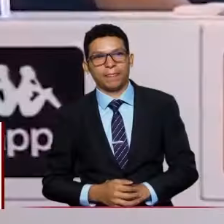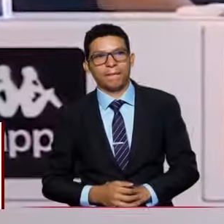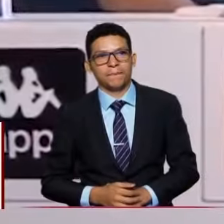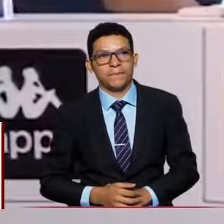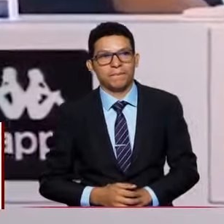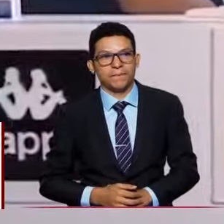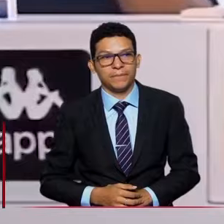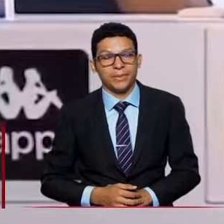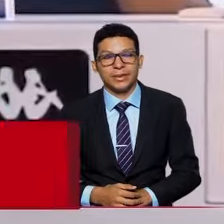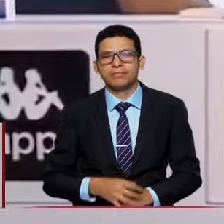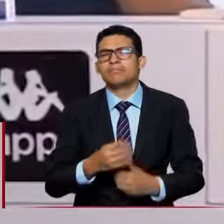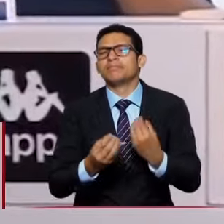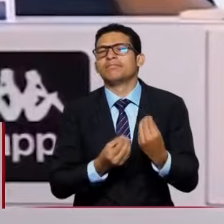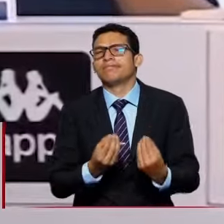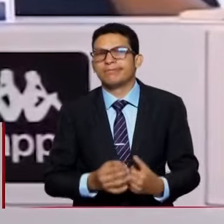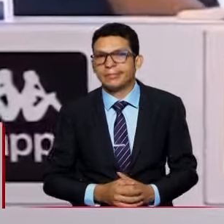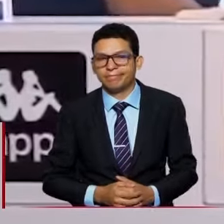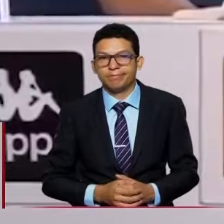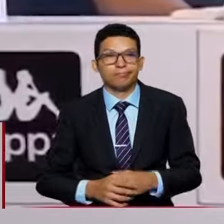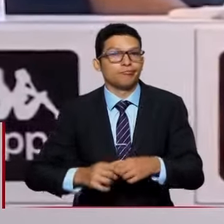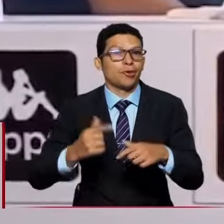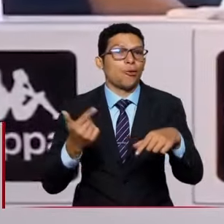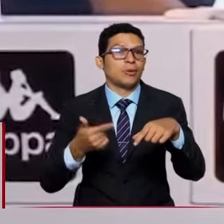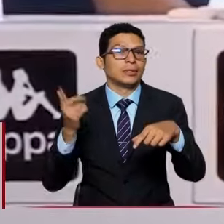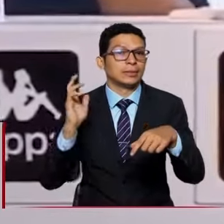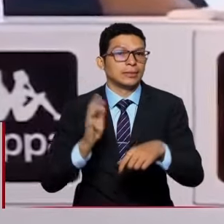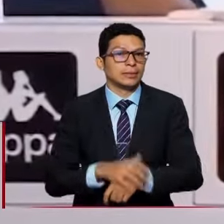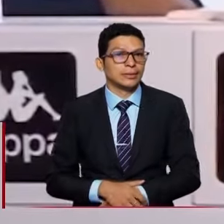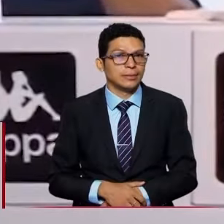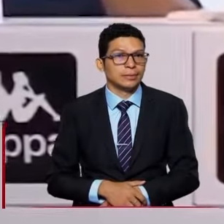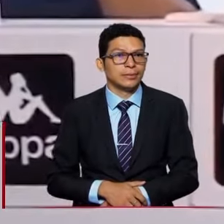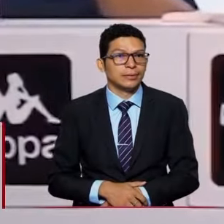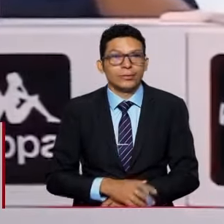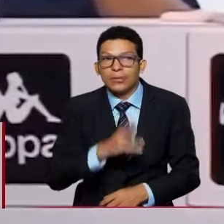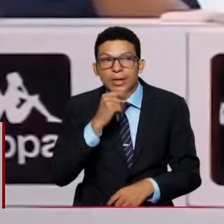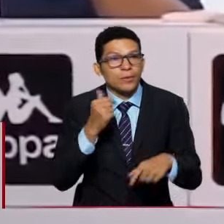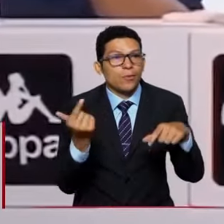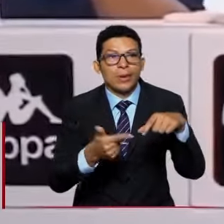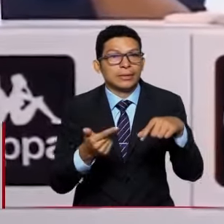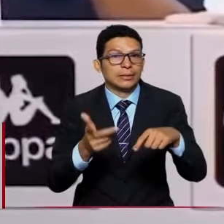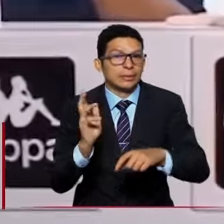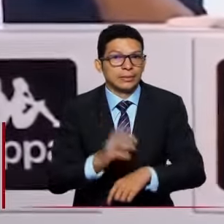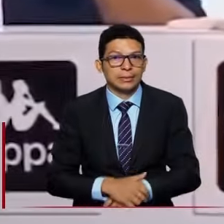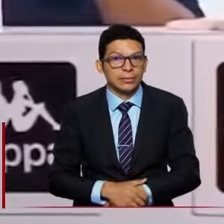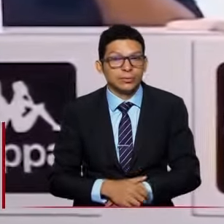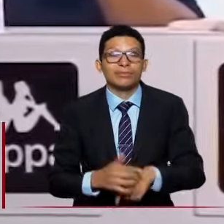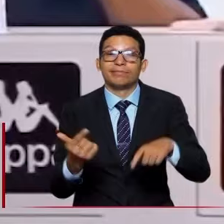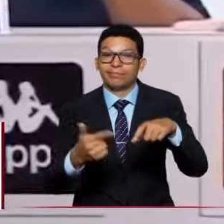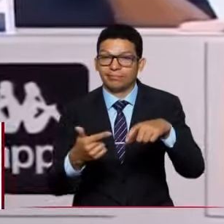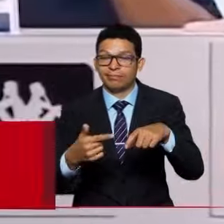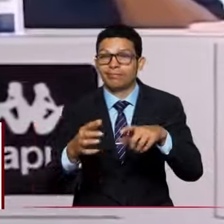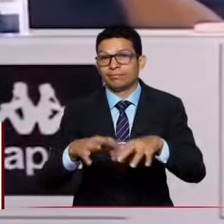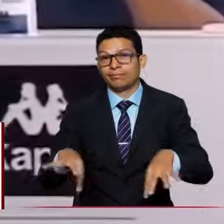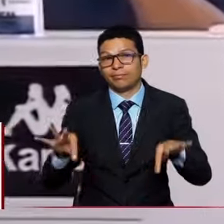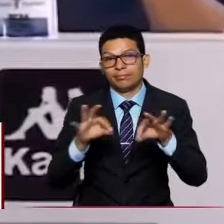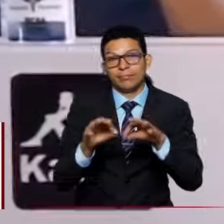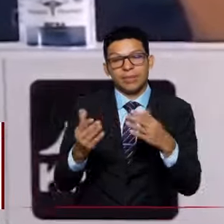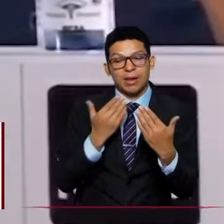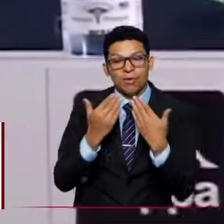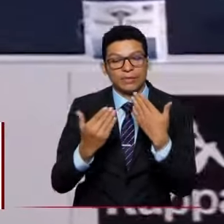¿Qué hacer? ¿Hacer goles? No hacemos goles. Hacer goles, que los goles ganan los partidos y a